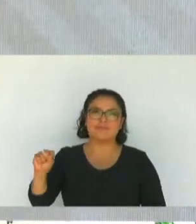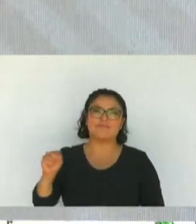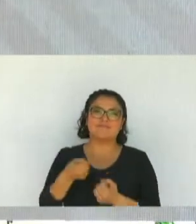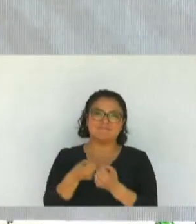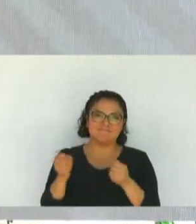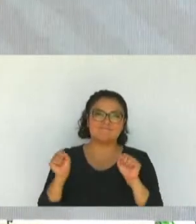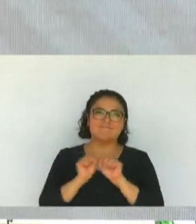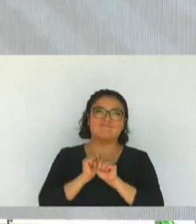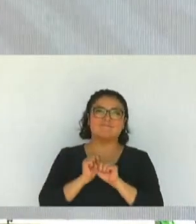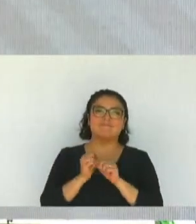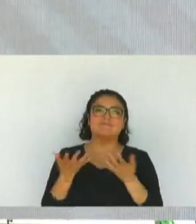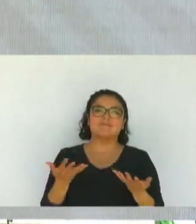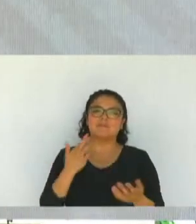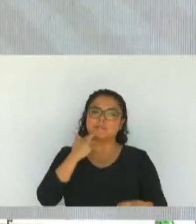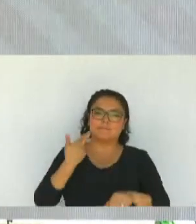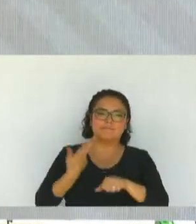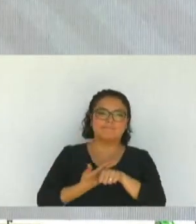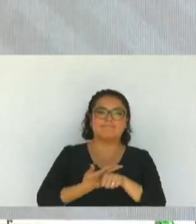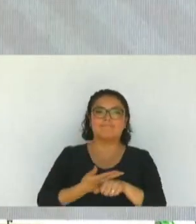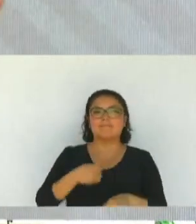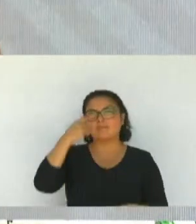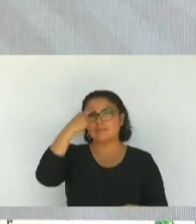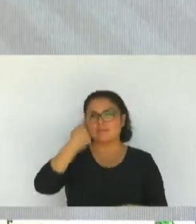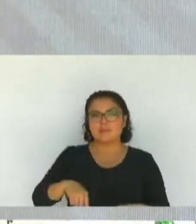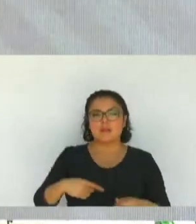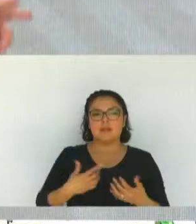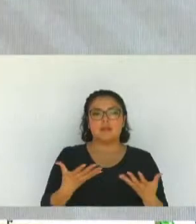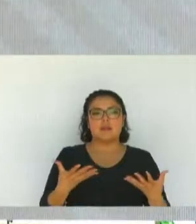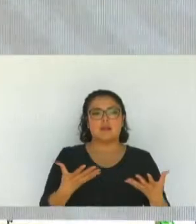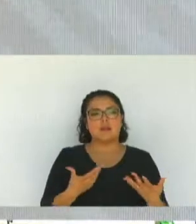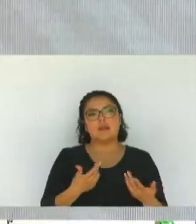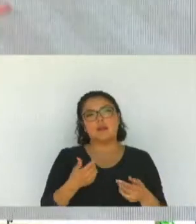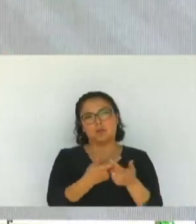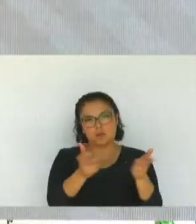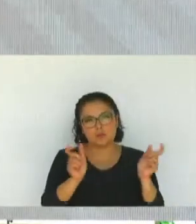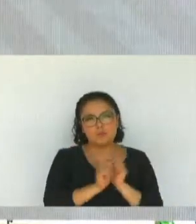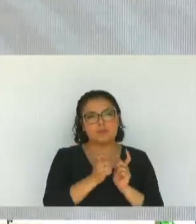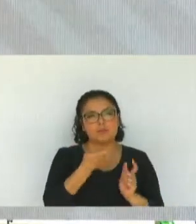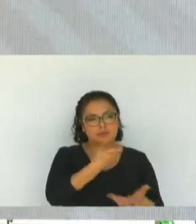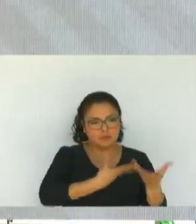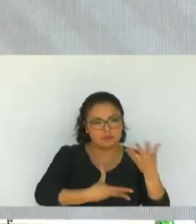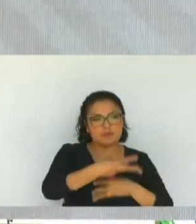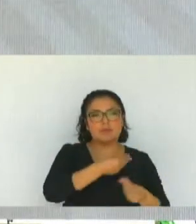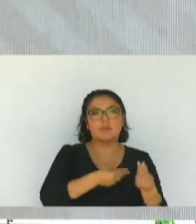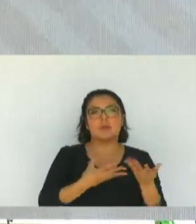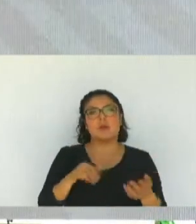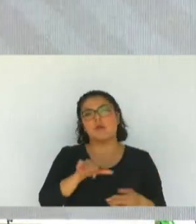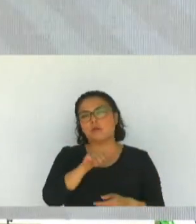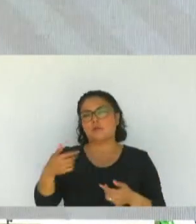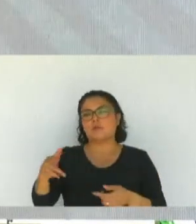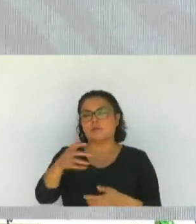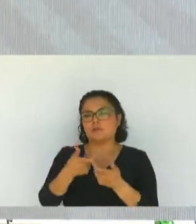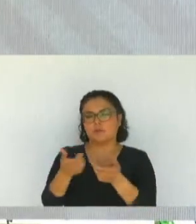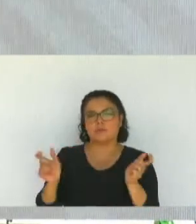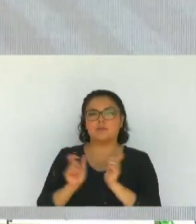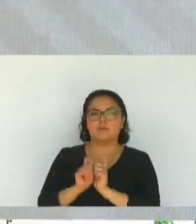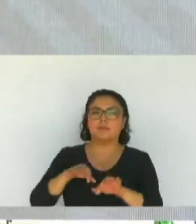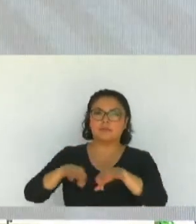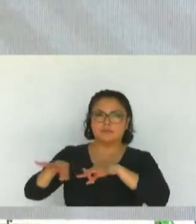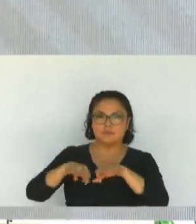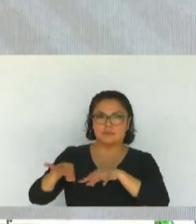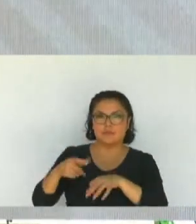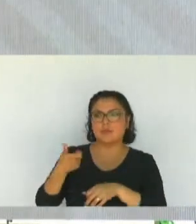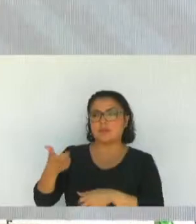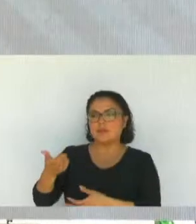al Comité de Nueva Normalidad, junto con Hacienda, con Economía, con la Secretaría del Trabajo y la Secretaría de Salud,